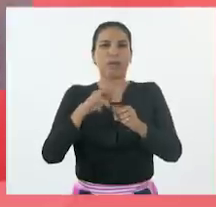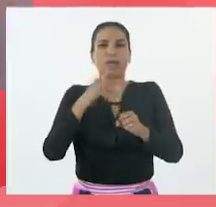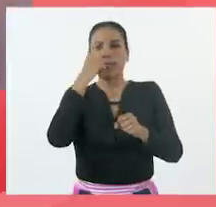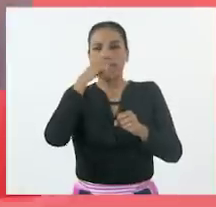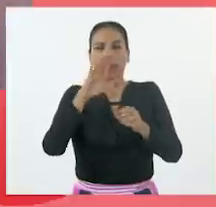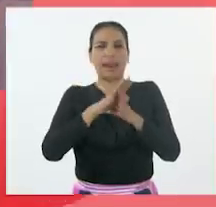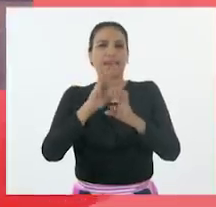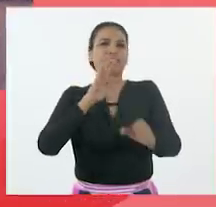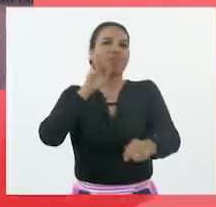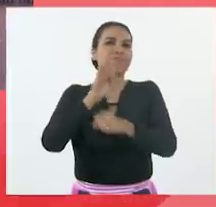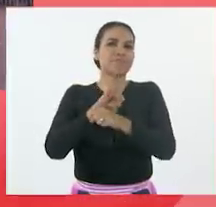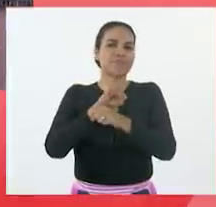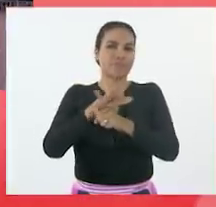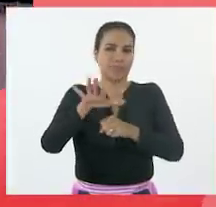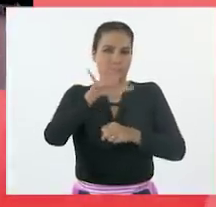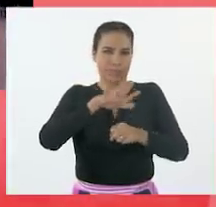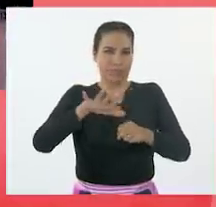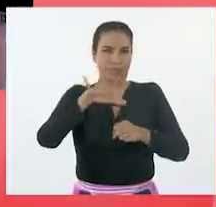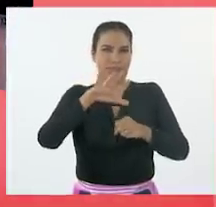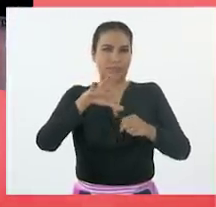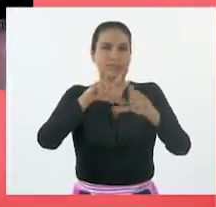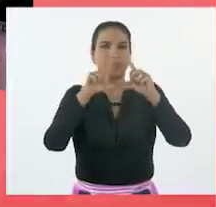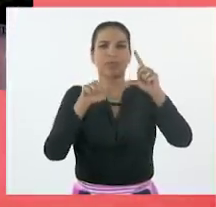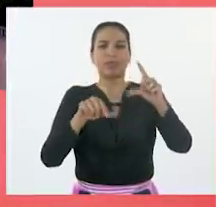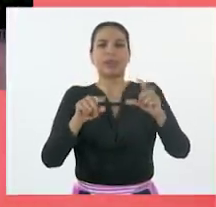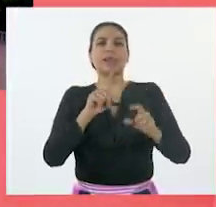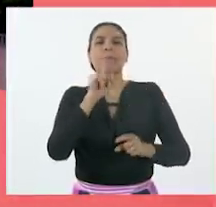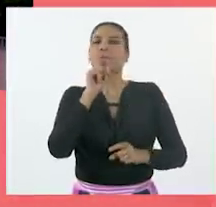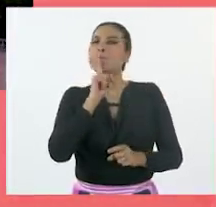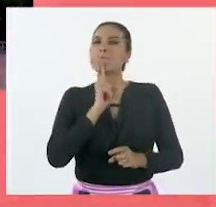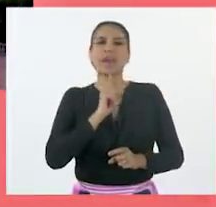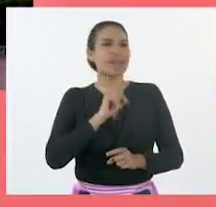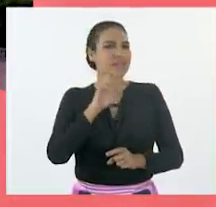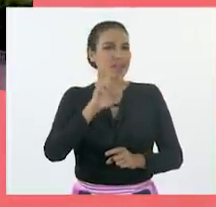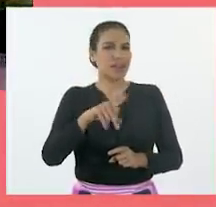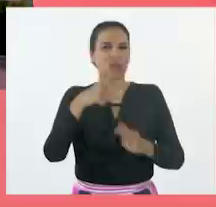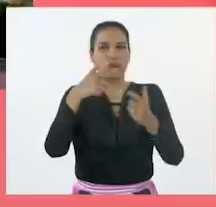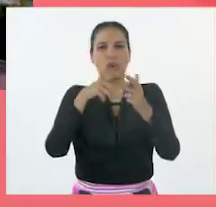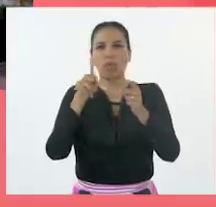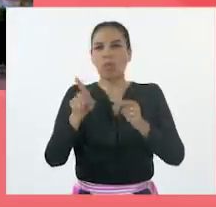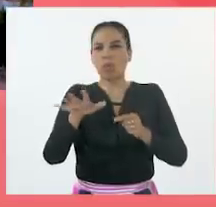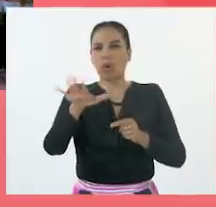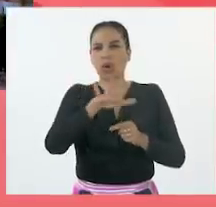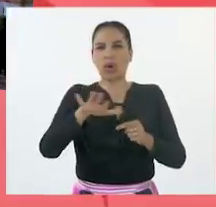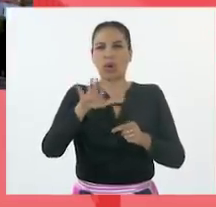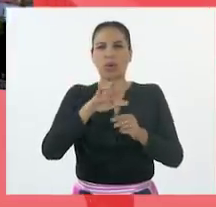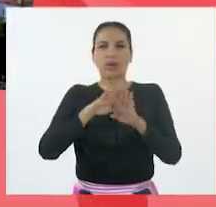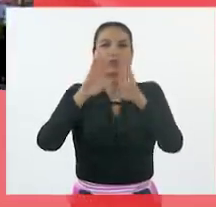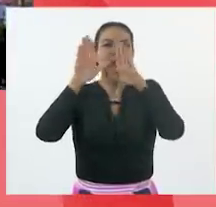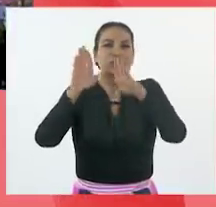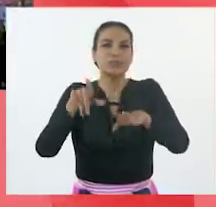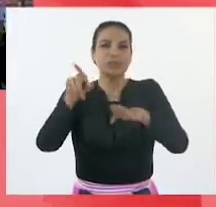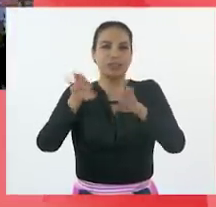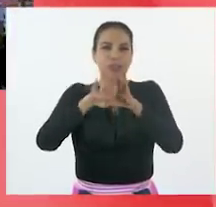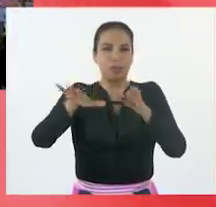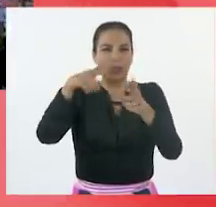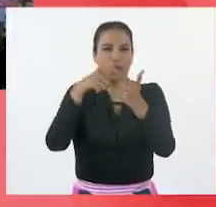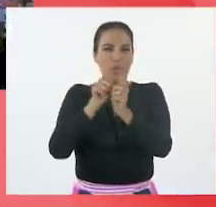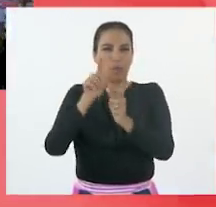para defender lo nuestro. Es mentira que todas las poblaciones aclamaran al imperio.